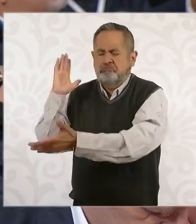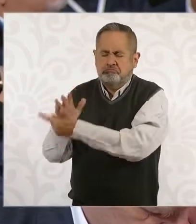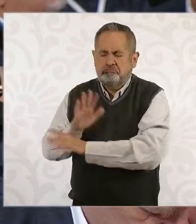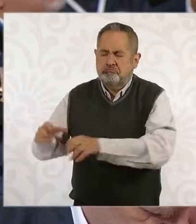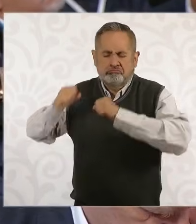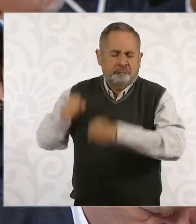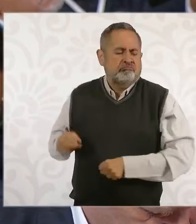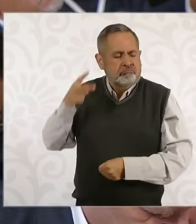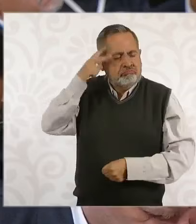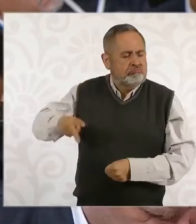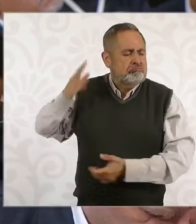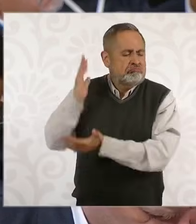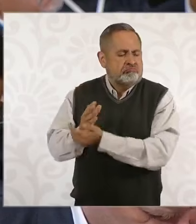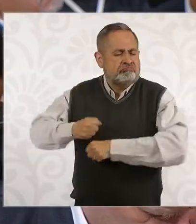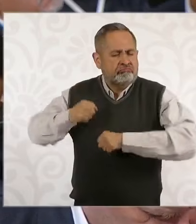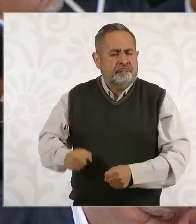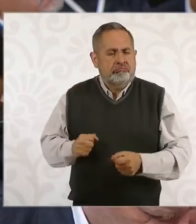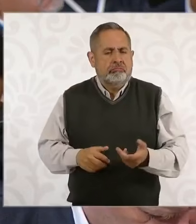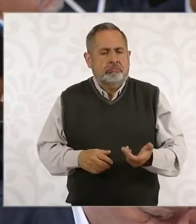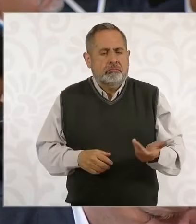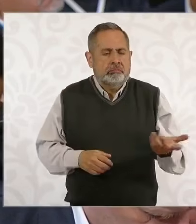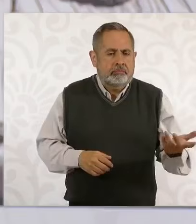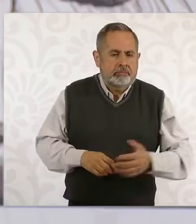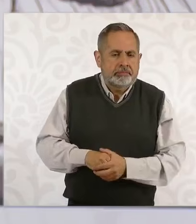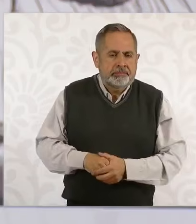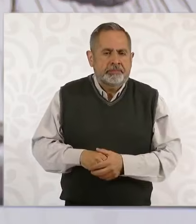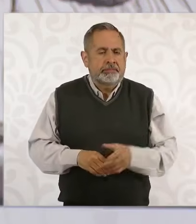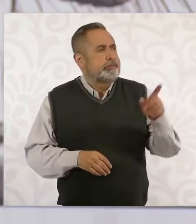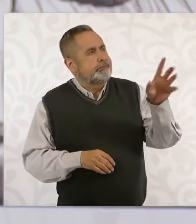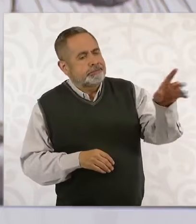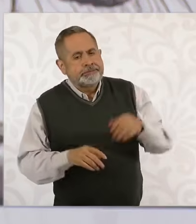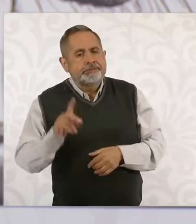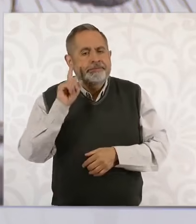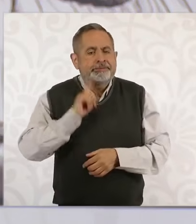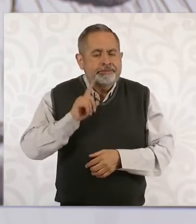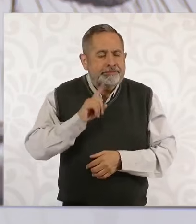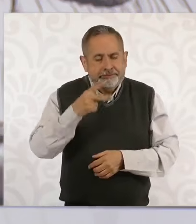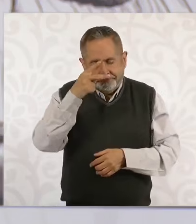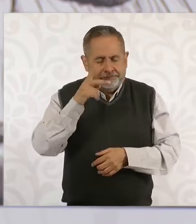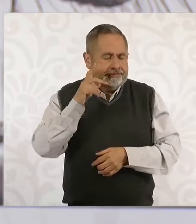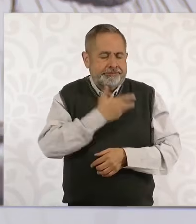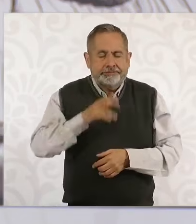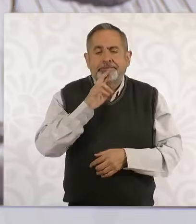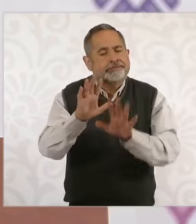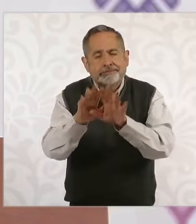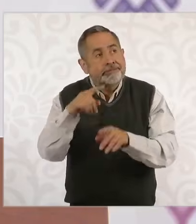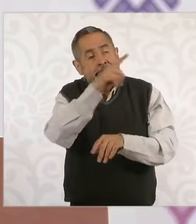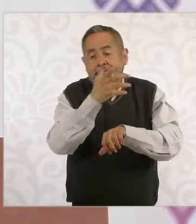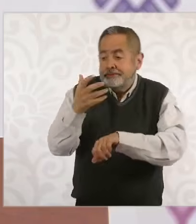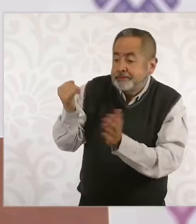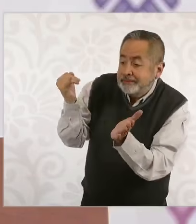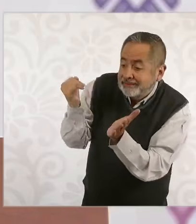con una certeza de que… Bueno, que pusieron aranceles aquí, a cualquier país que envíe petróleo a Cuba.